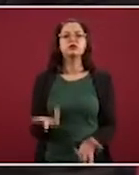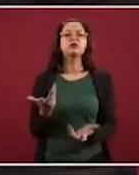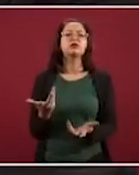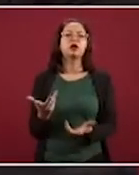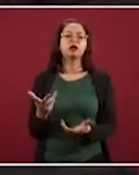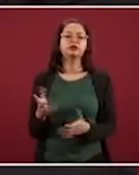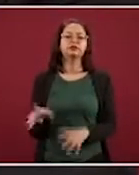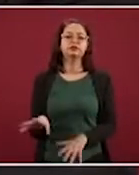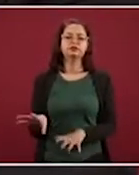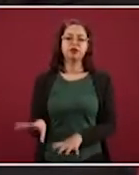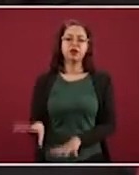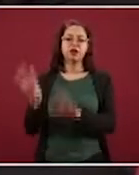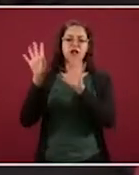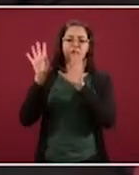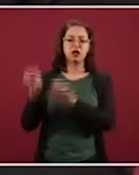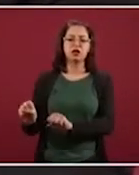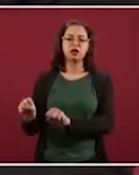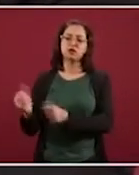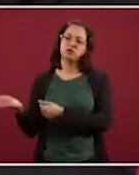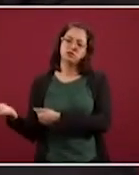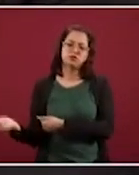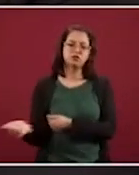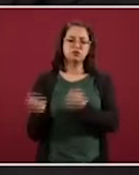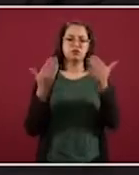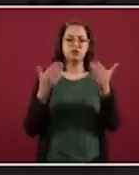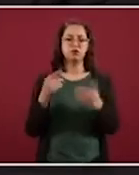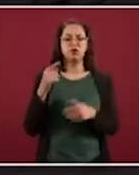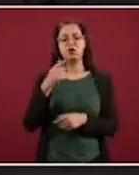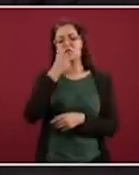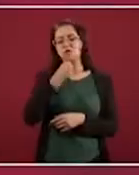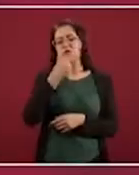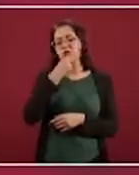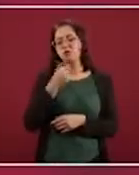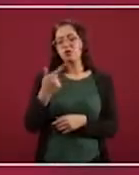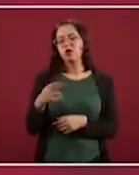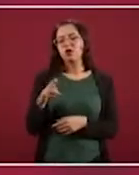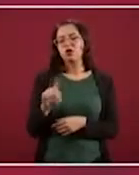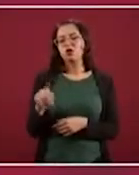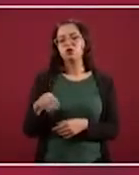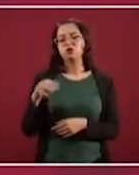detención y extradición de Guzmán Loera.